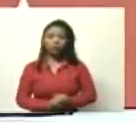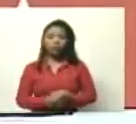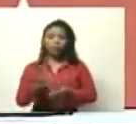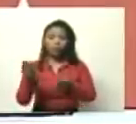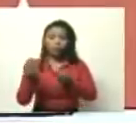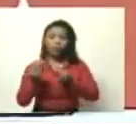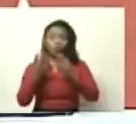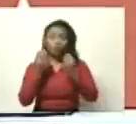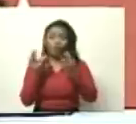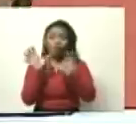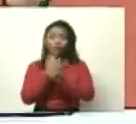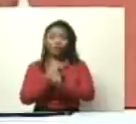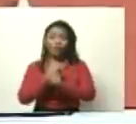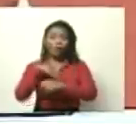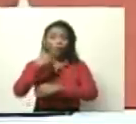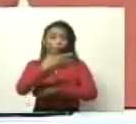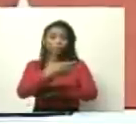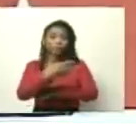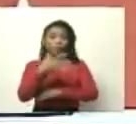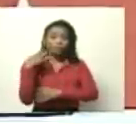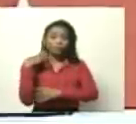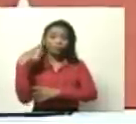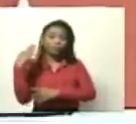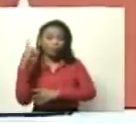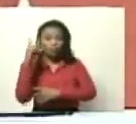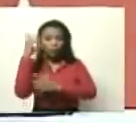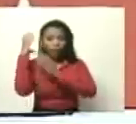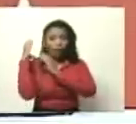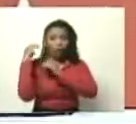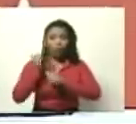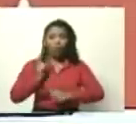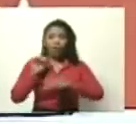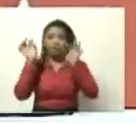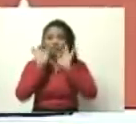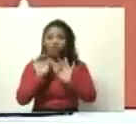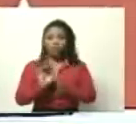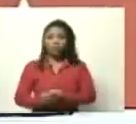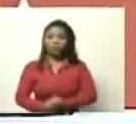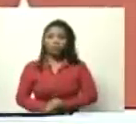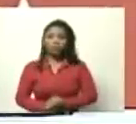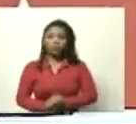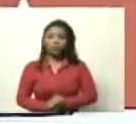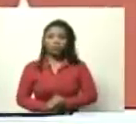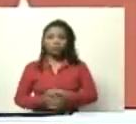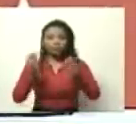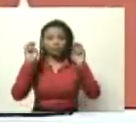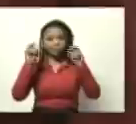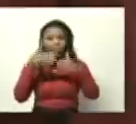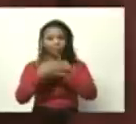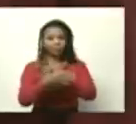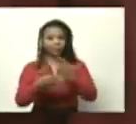tanta confianza cuando nos eligen un cargo de cualquier tipo. Con respecto a las